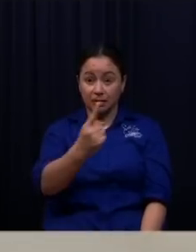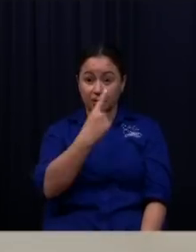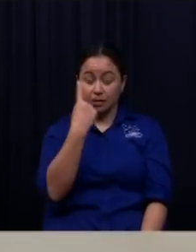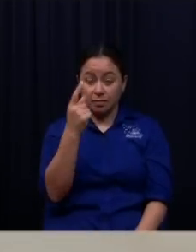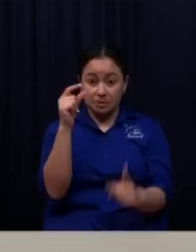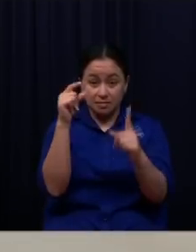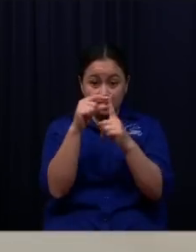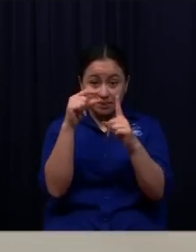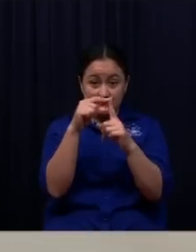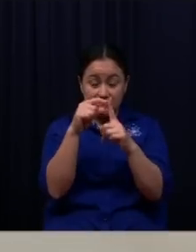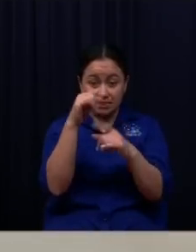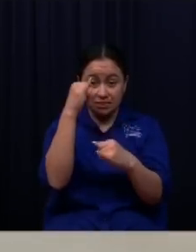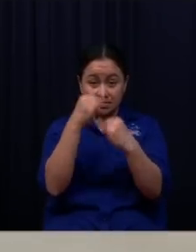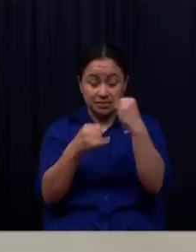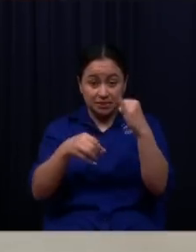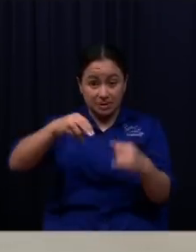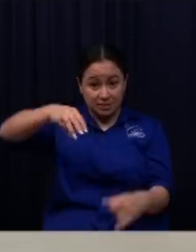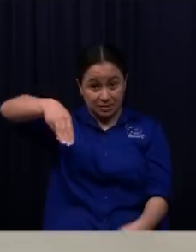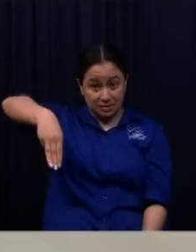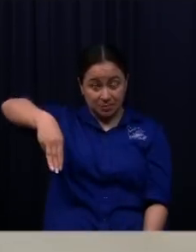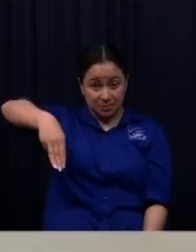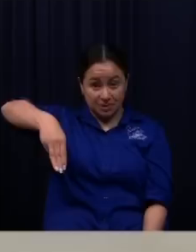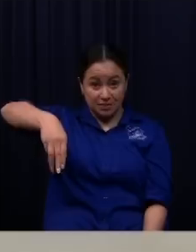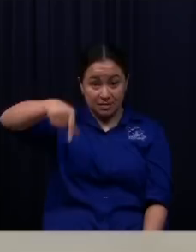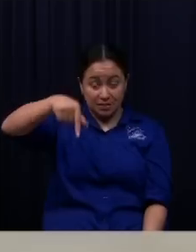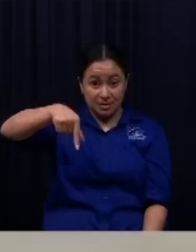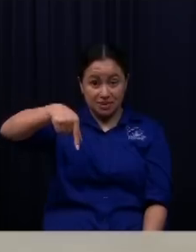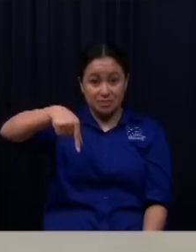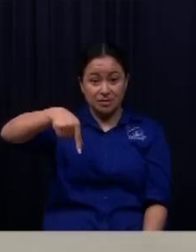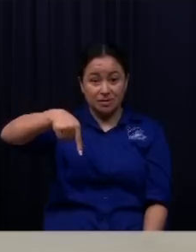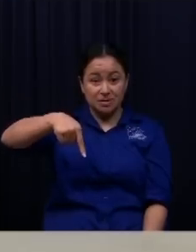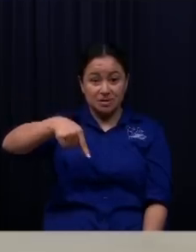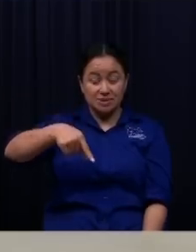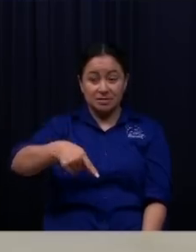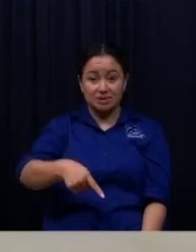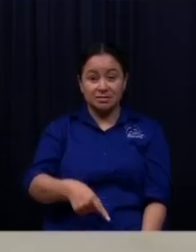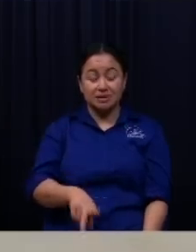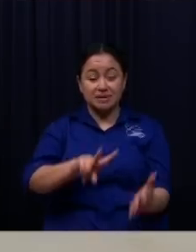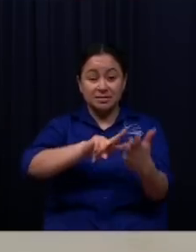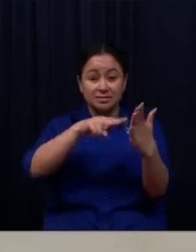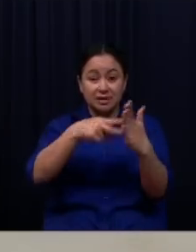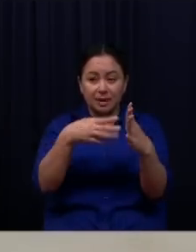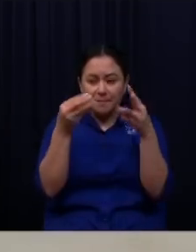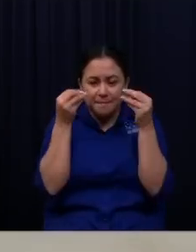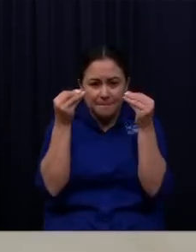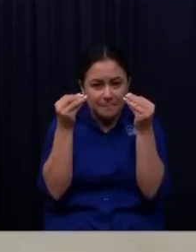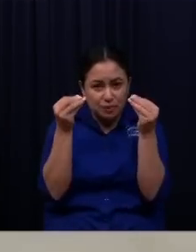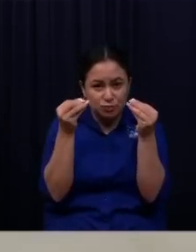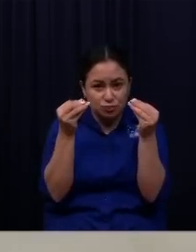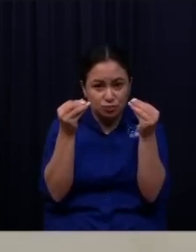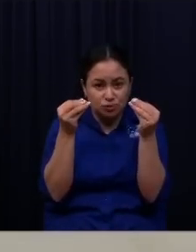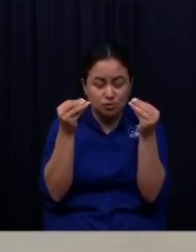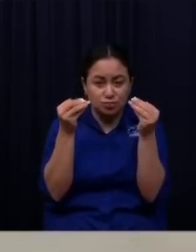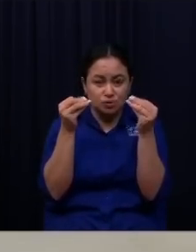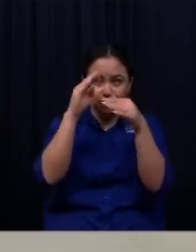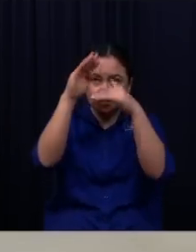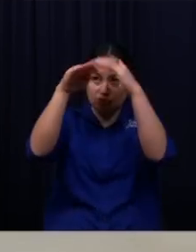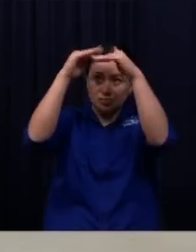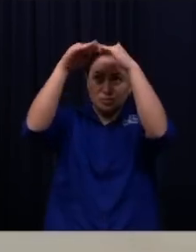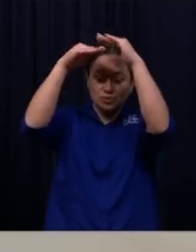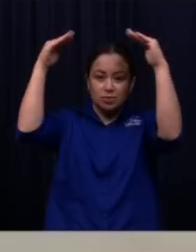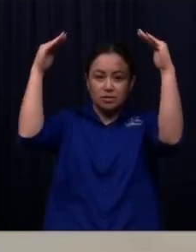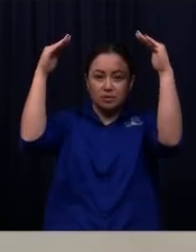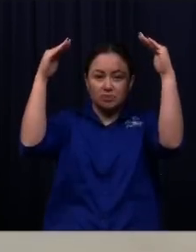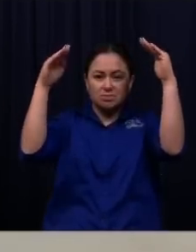en el idioma hebreo es plural. Entonces creó los cielos. Entonces, de aquí me surge otra pregunta: ¿y cuántos cielos